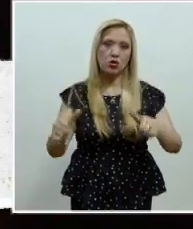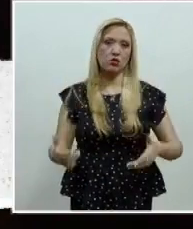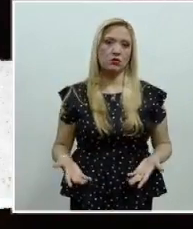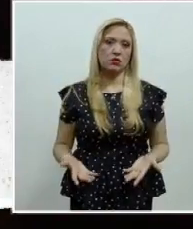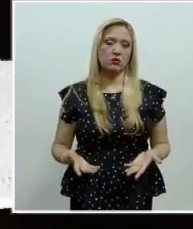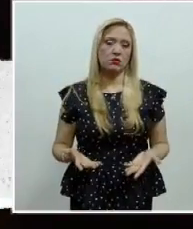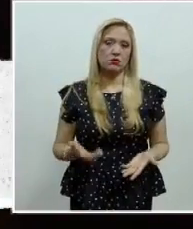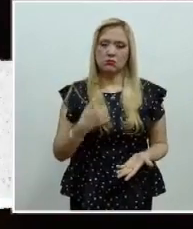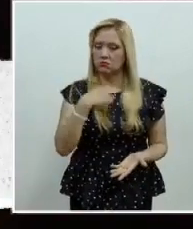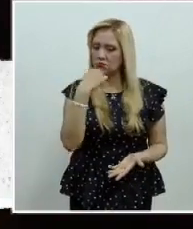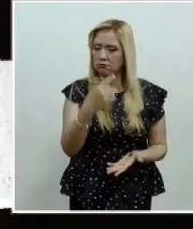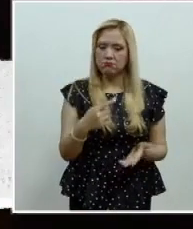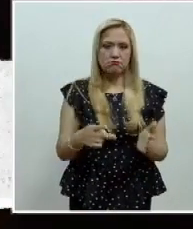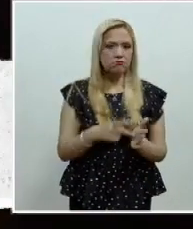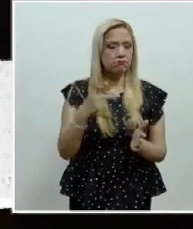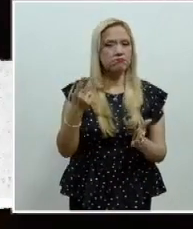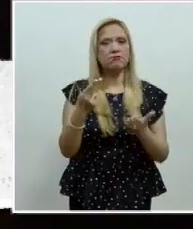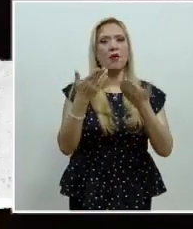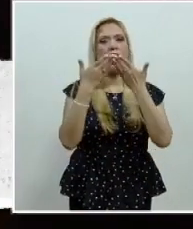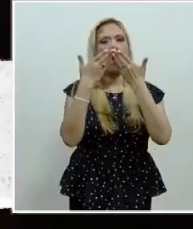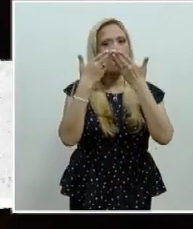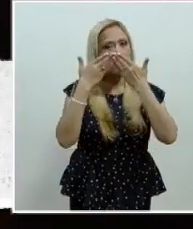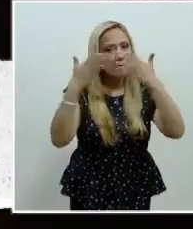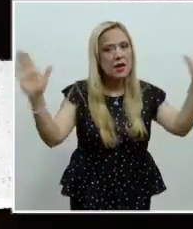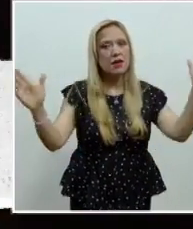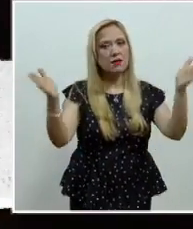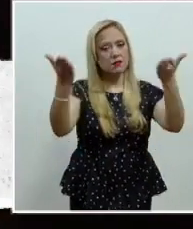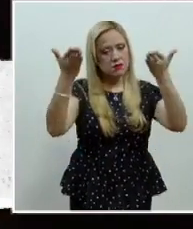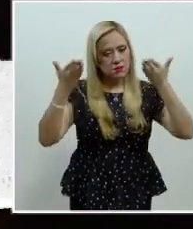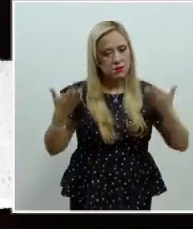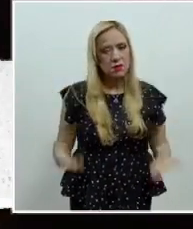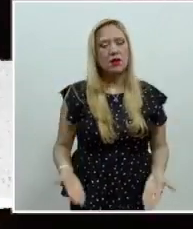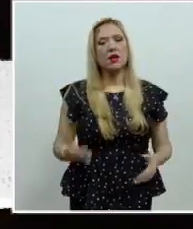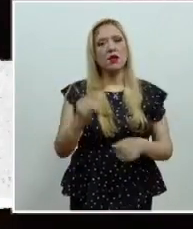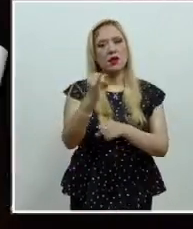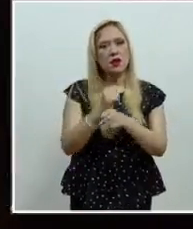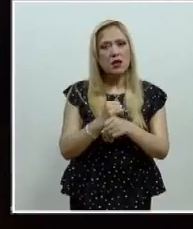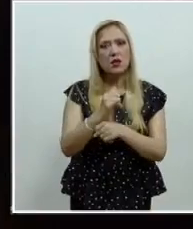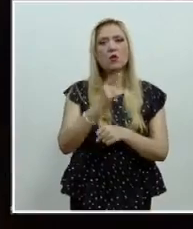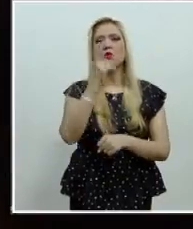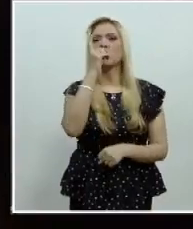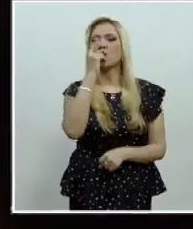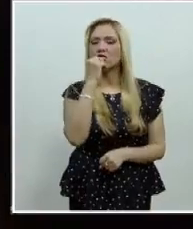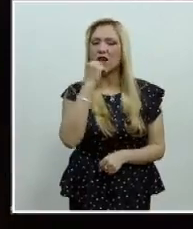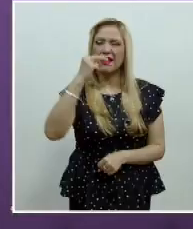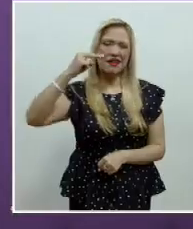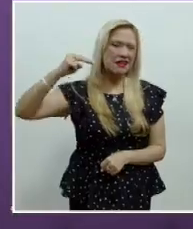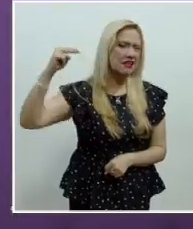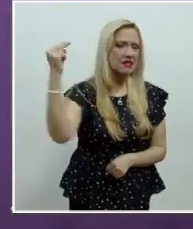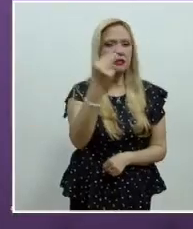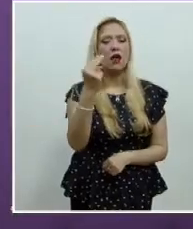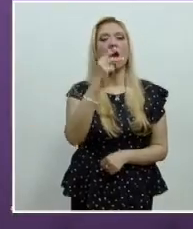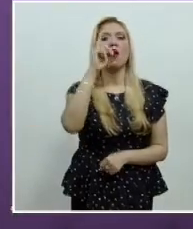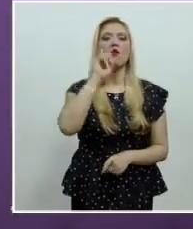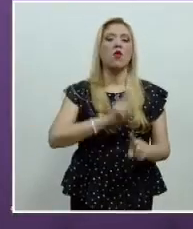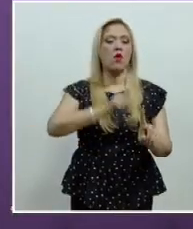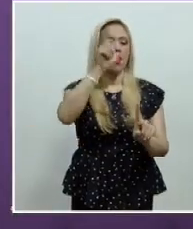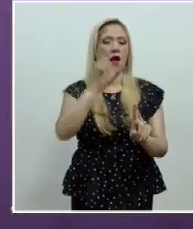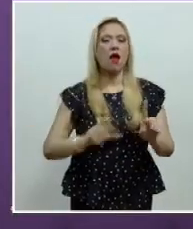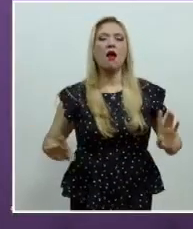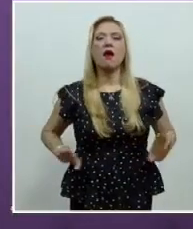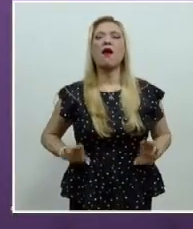como siempre lo digo, abrir las puertas de la justicia. Eso me parece necesaria la perspectiva de